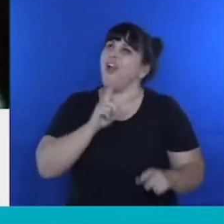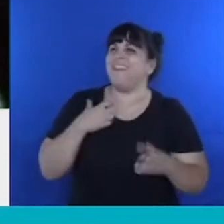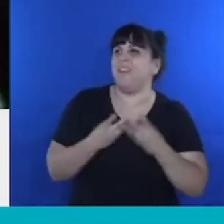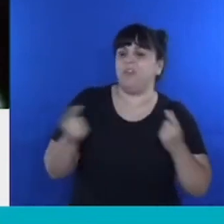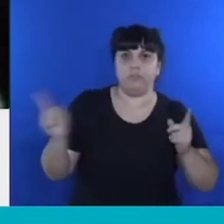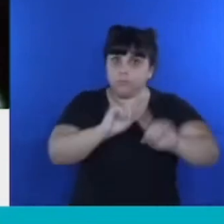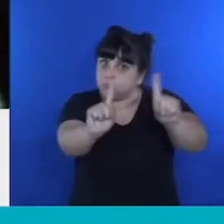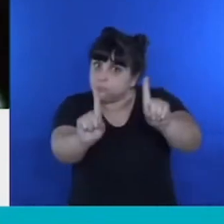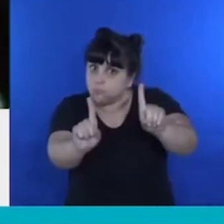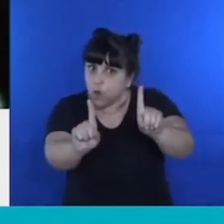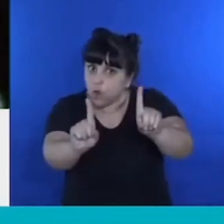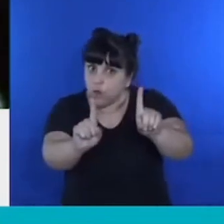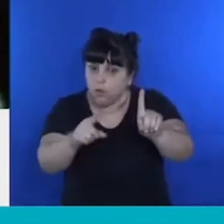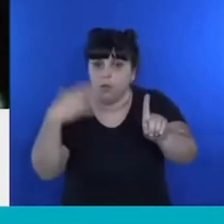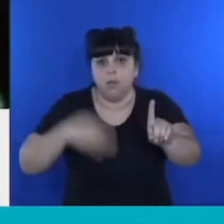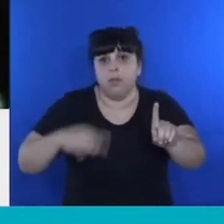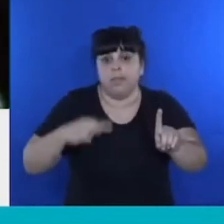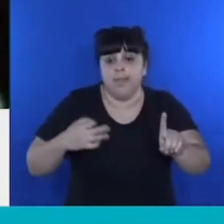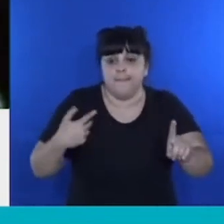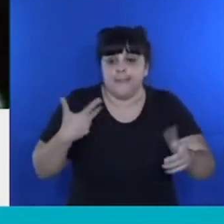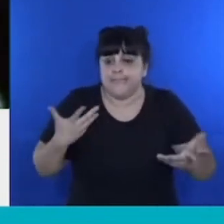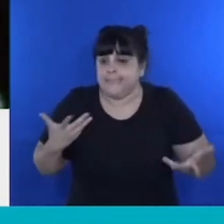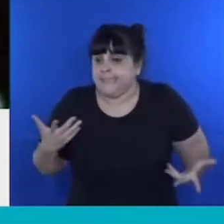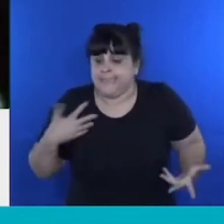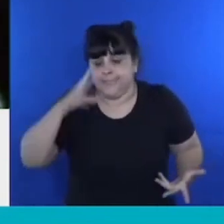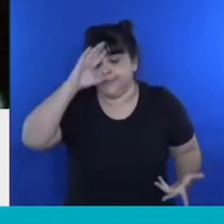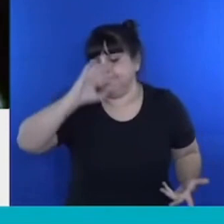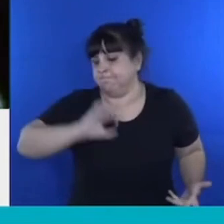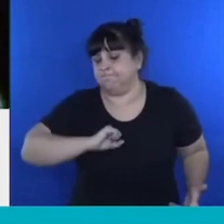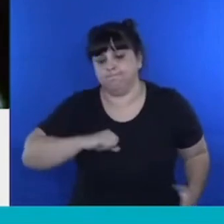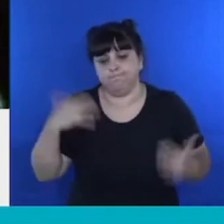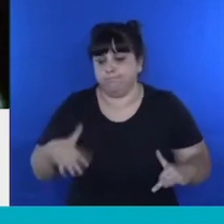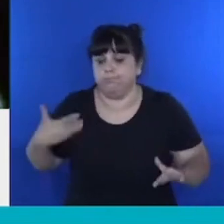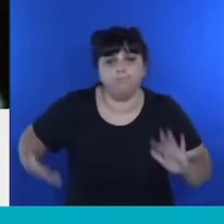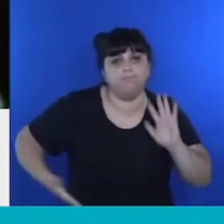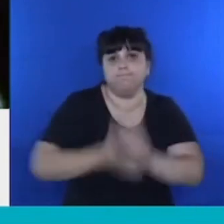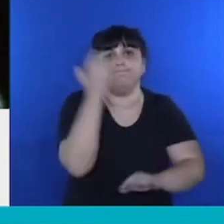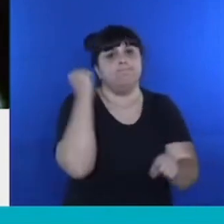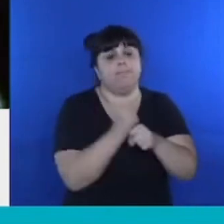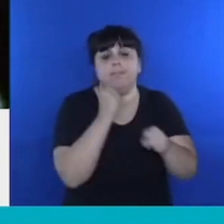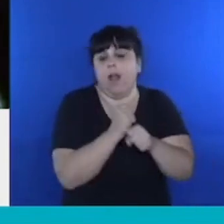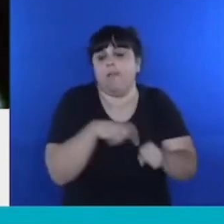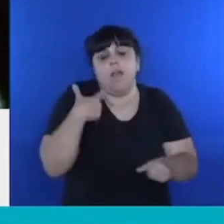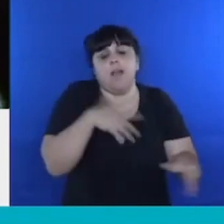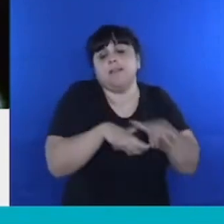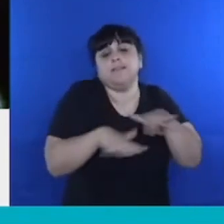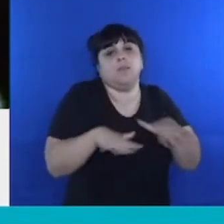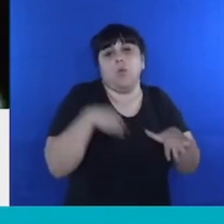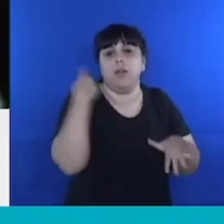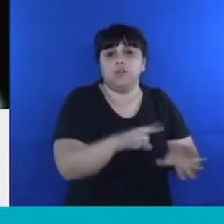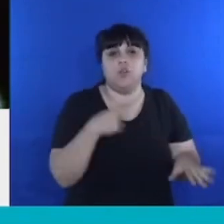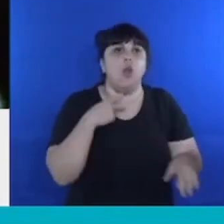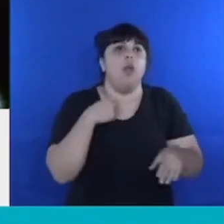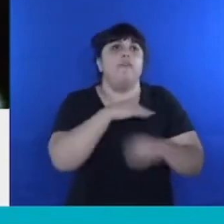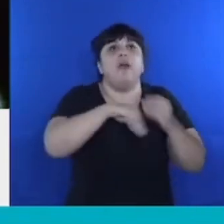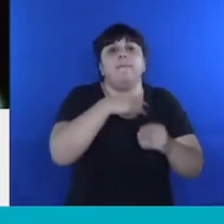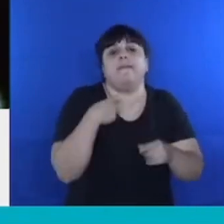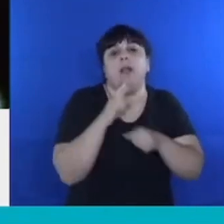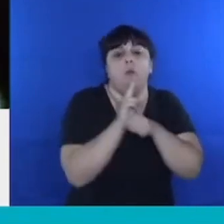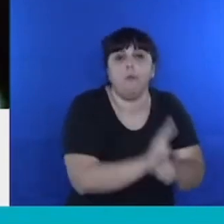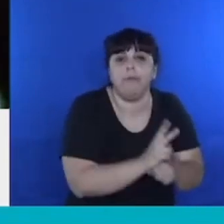señor presidente, sino porque se han visto probablemente obligados a salir a laburar, a cuidar a un familiar